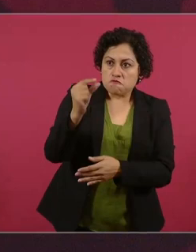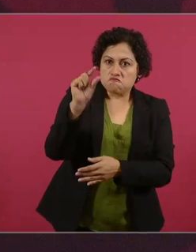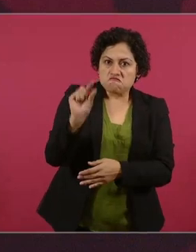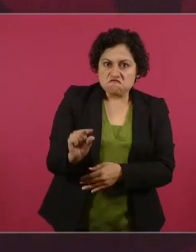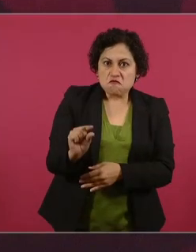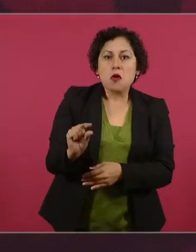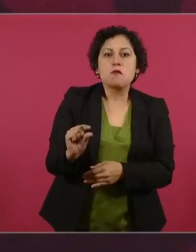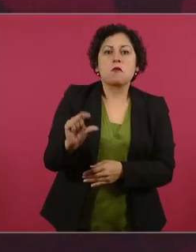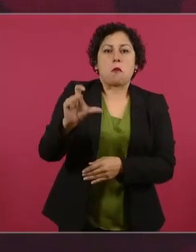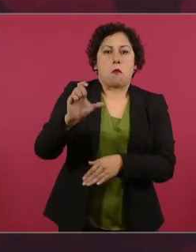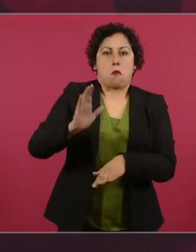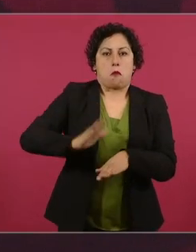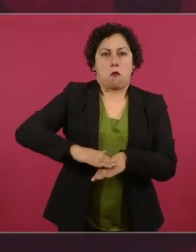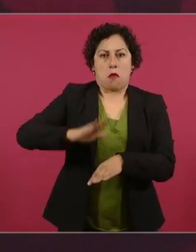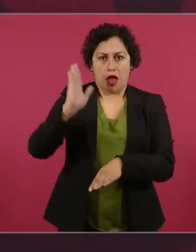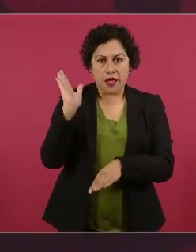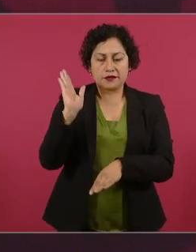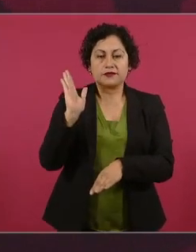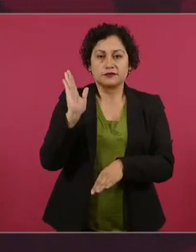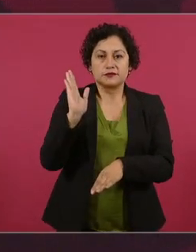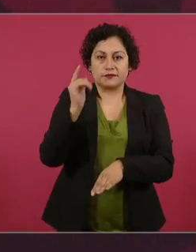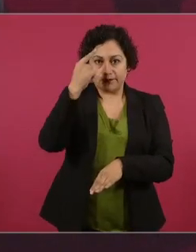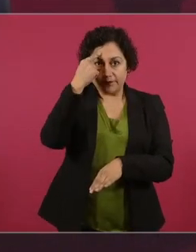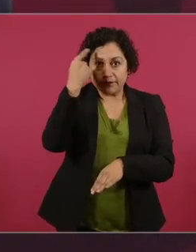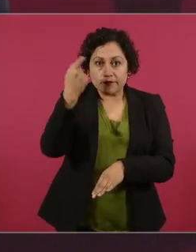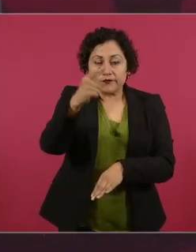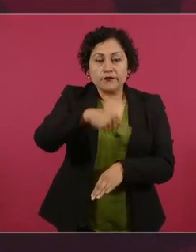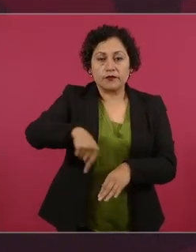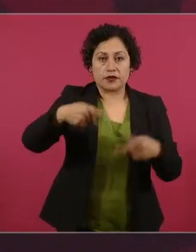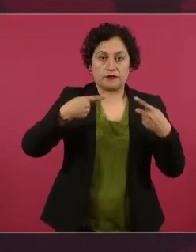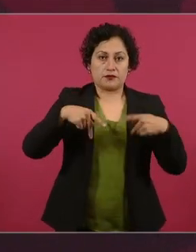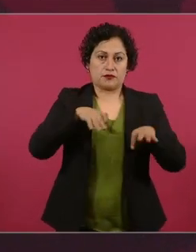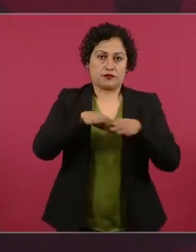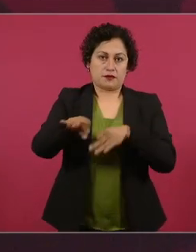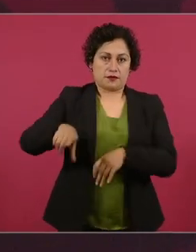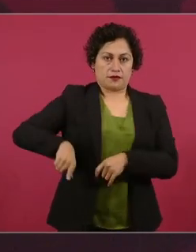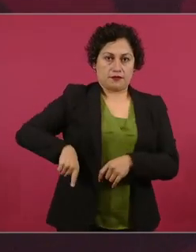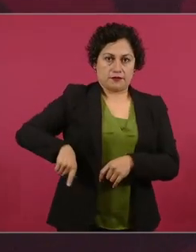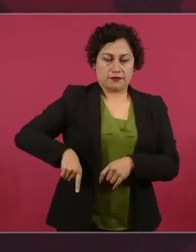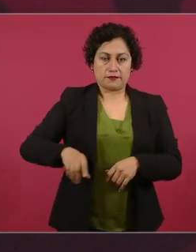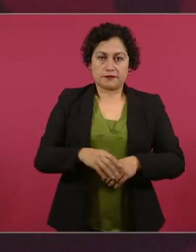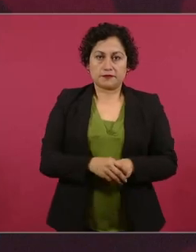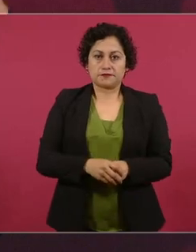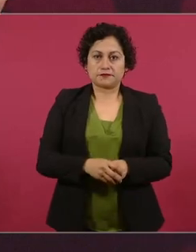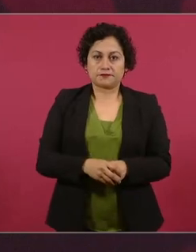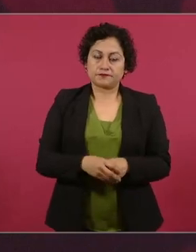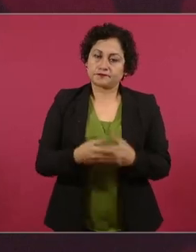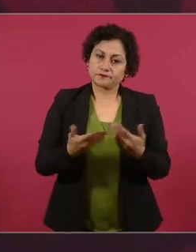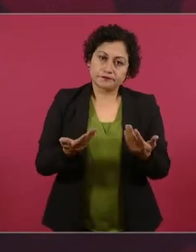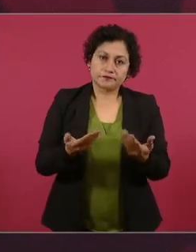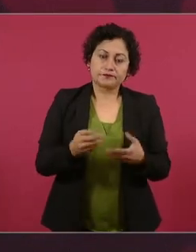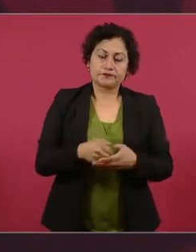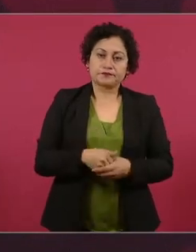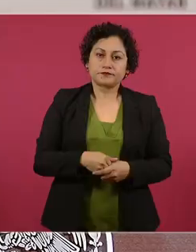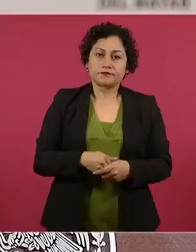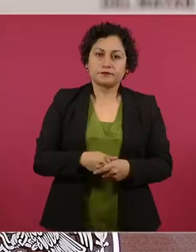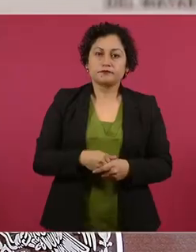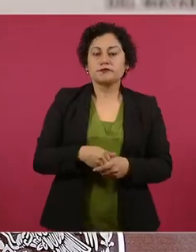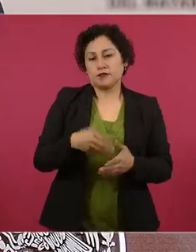el caso de los trabajadores al servicio del Estado. Pero